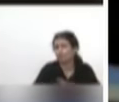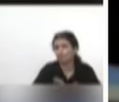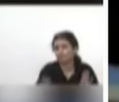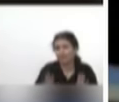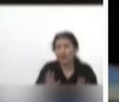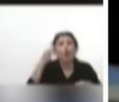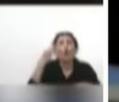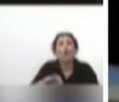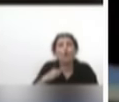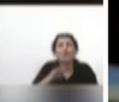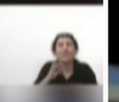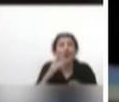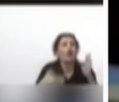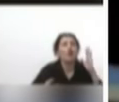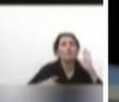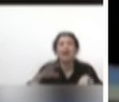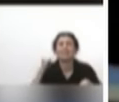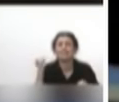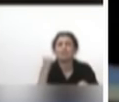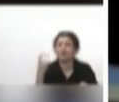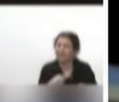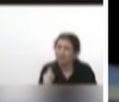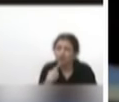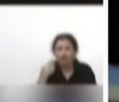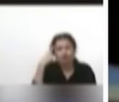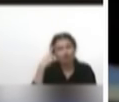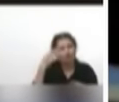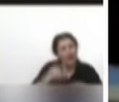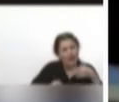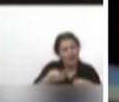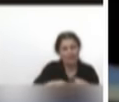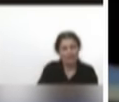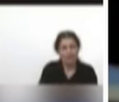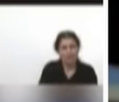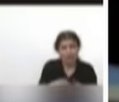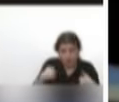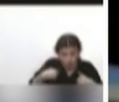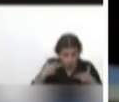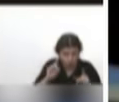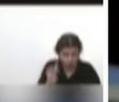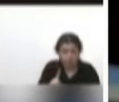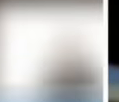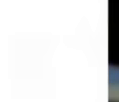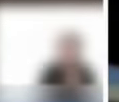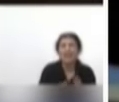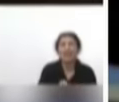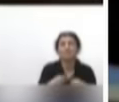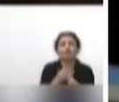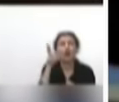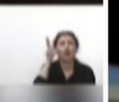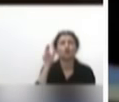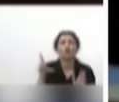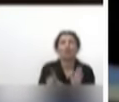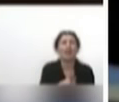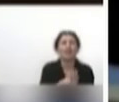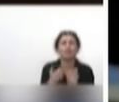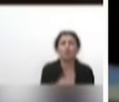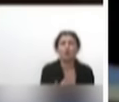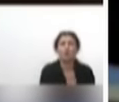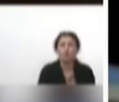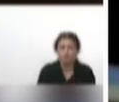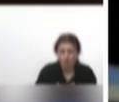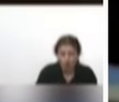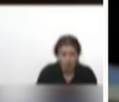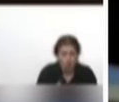lugar cómodo mientras la gente se caga de hambre? Porque esta es la verdad. Yo tengo tipos que no tienen para comer. Compañeras de mi mujer que son docentes, que tienen un sueldo